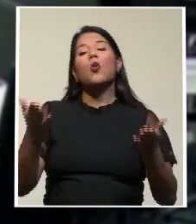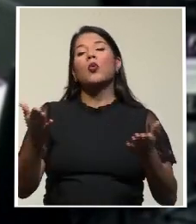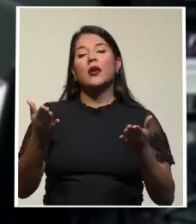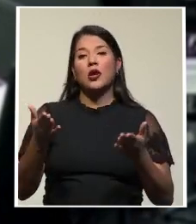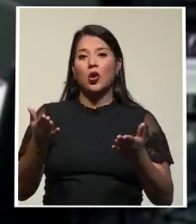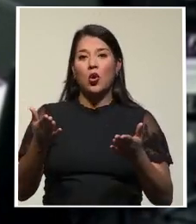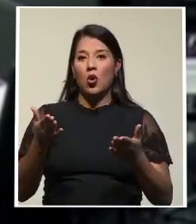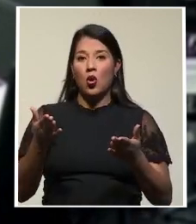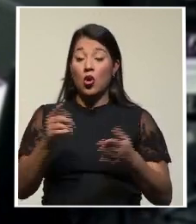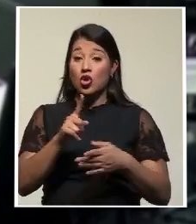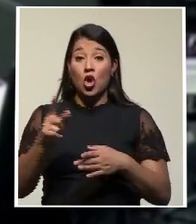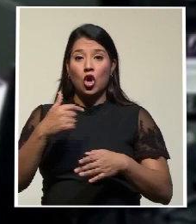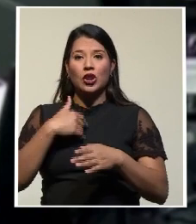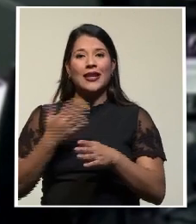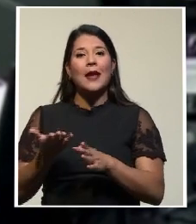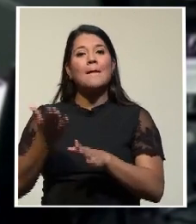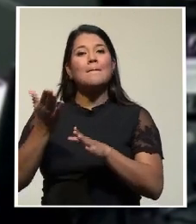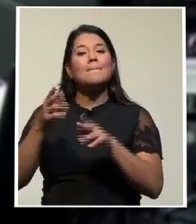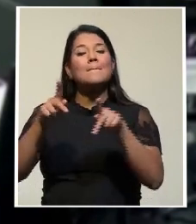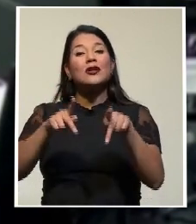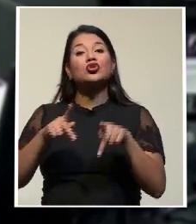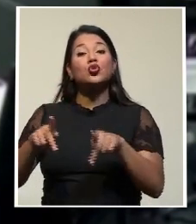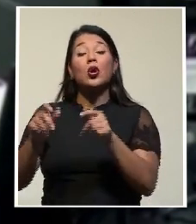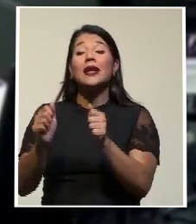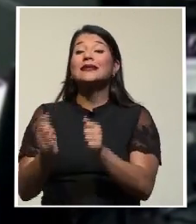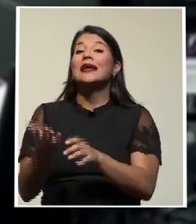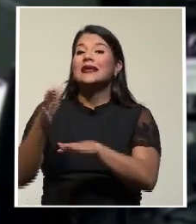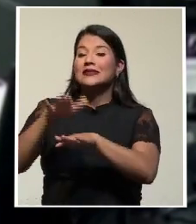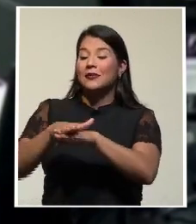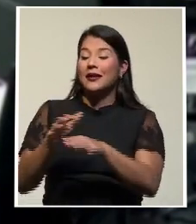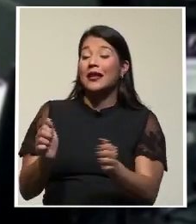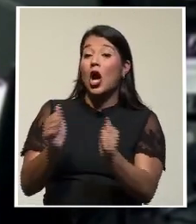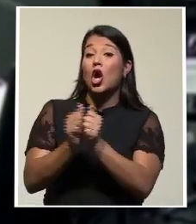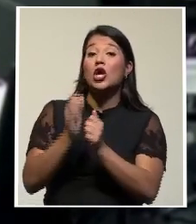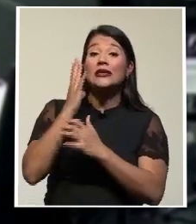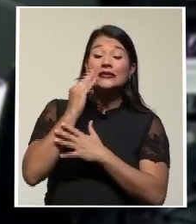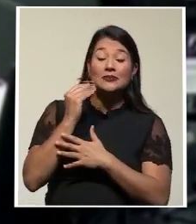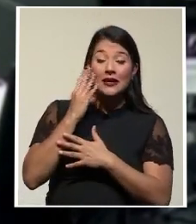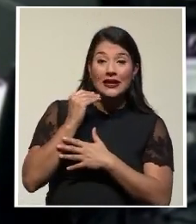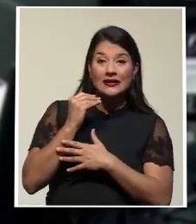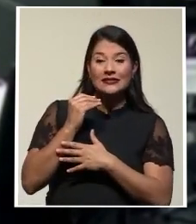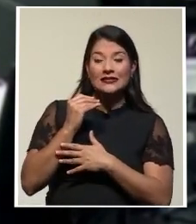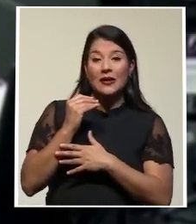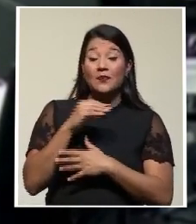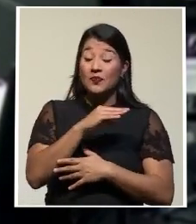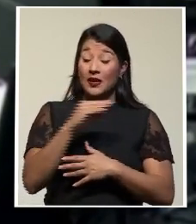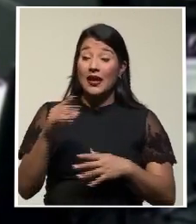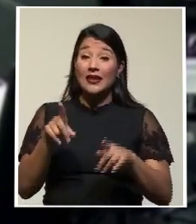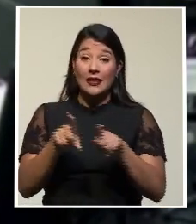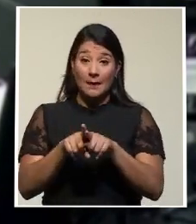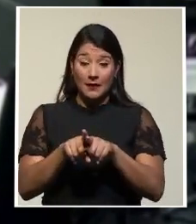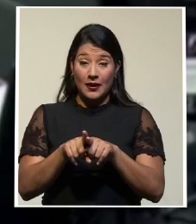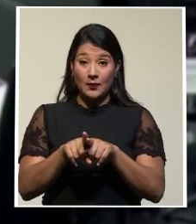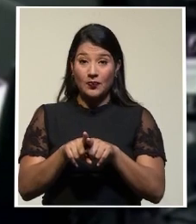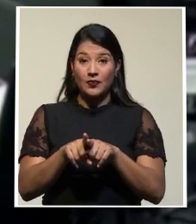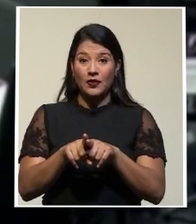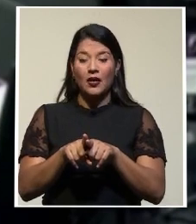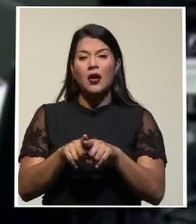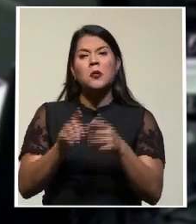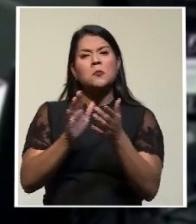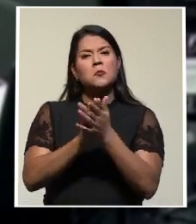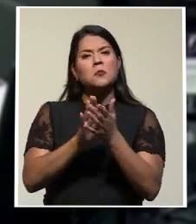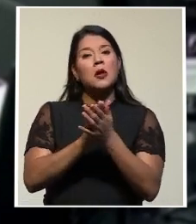experiencia y probidad para llevar adelante la investigación sin ningún contratiempo y que además que es de aplaudir